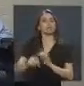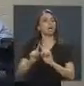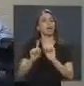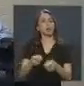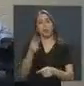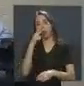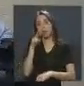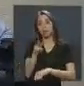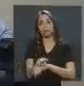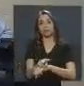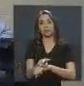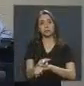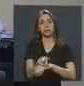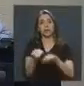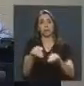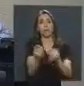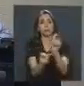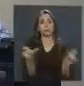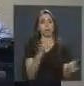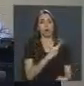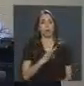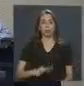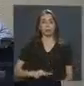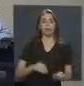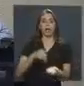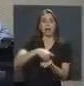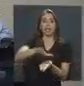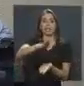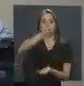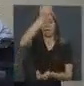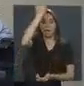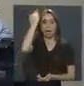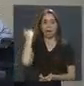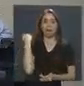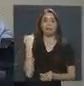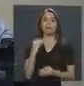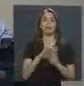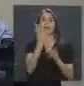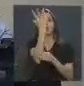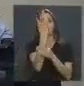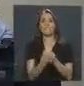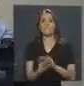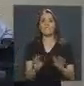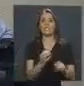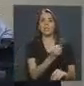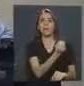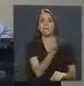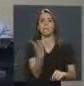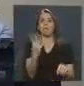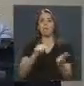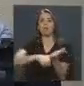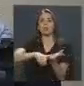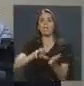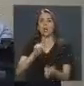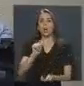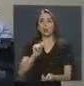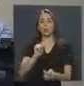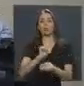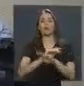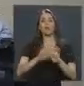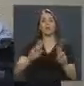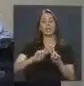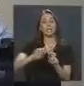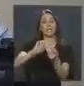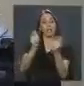presenciado a estos mismos diputados rechazando en el pasado el fin del multirrut y la reforma tributaria, porque no todas sus